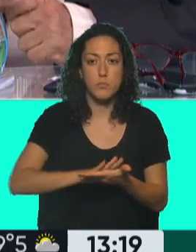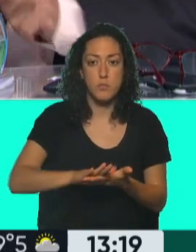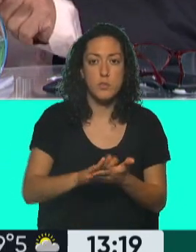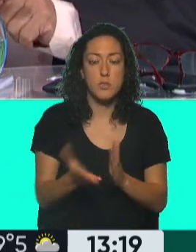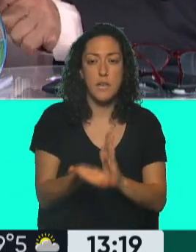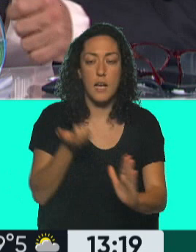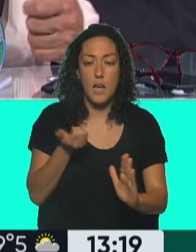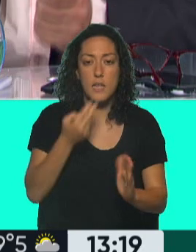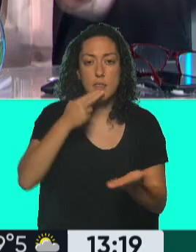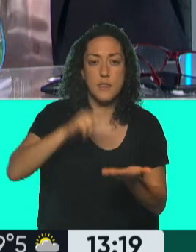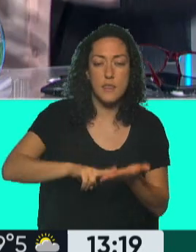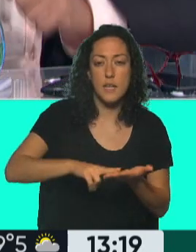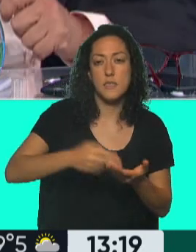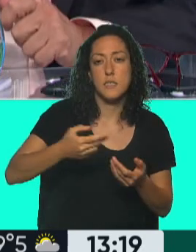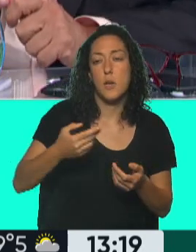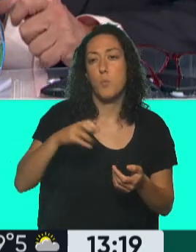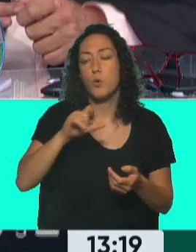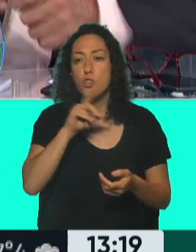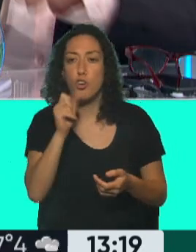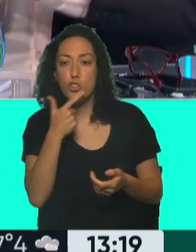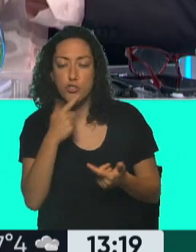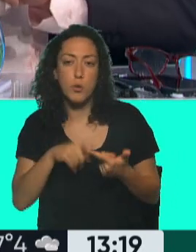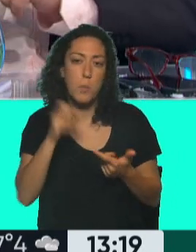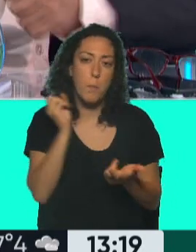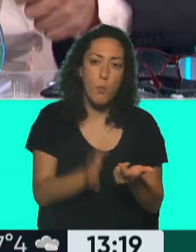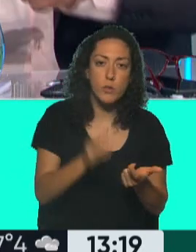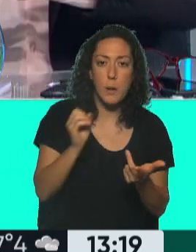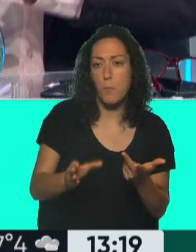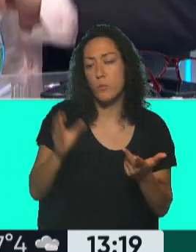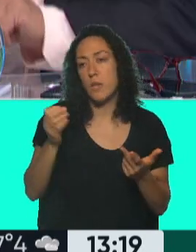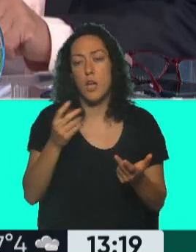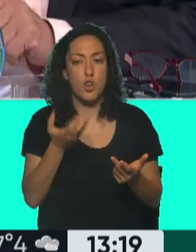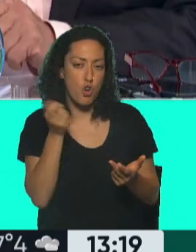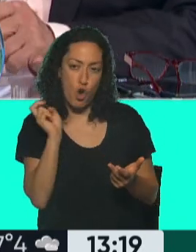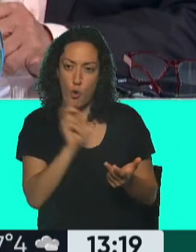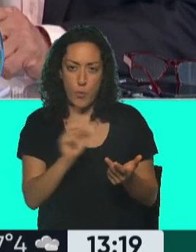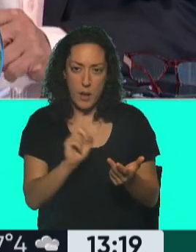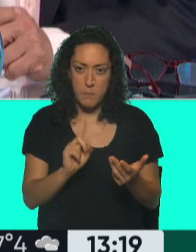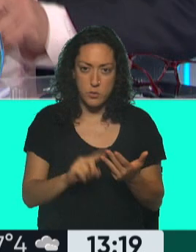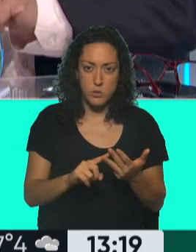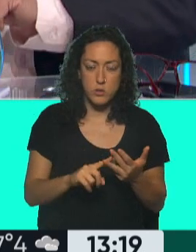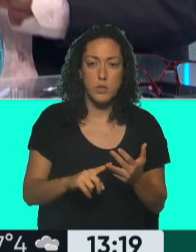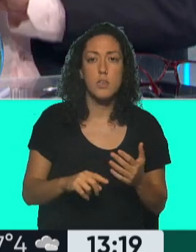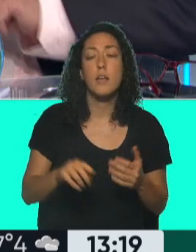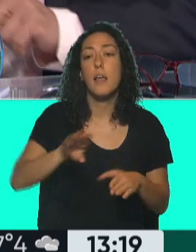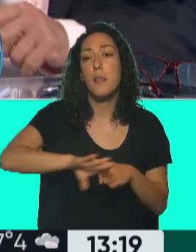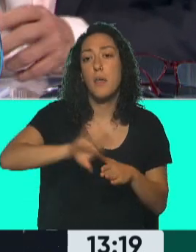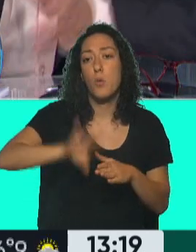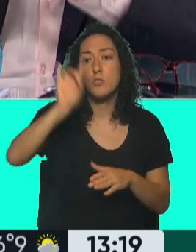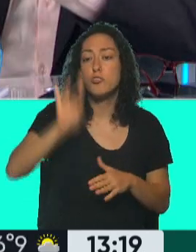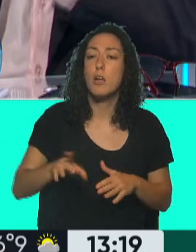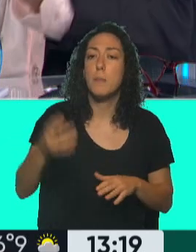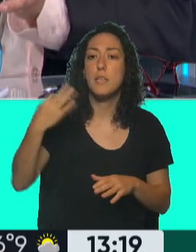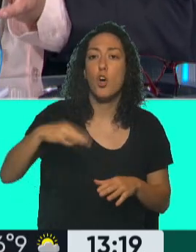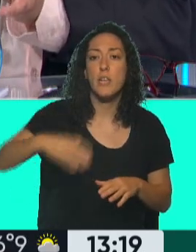interese punitorios no cobramos este otro tipo de multas no las cobramos vamos directamente a la deuda a valor de origen